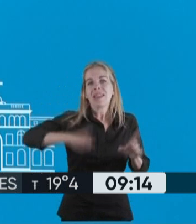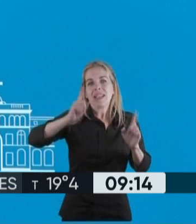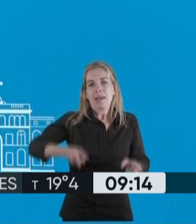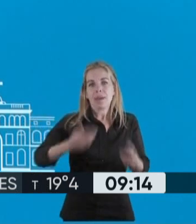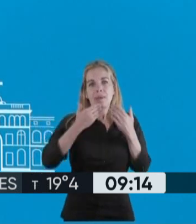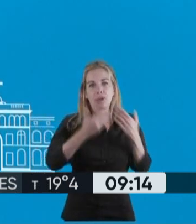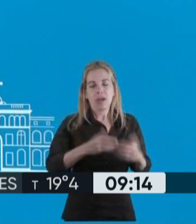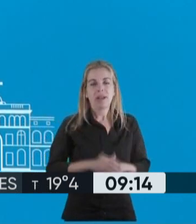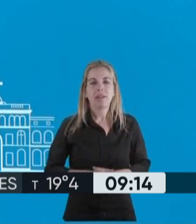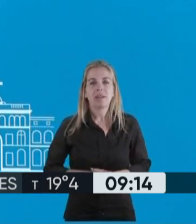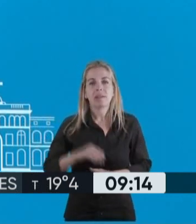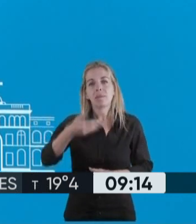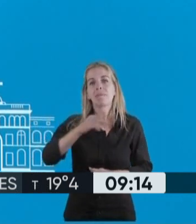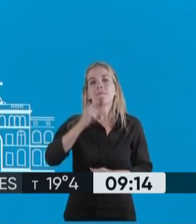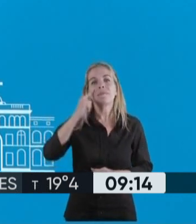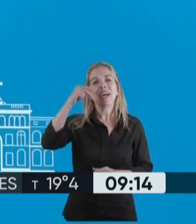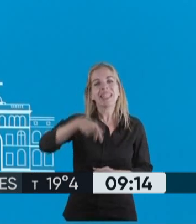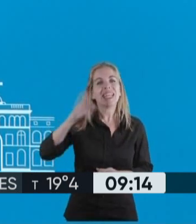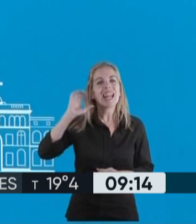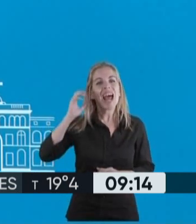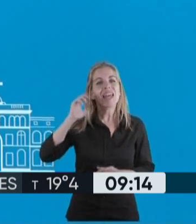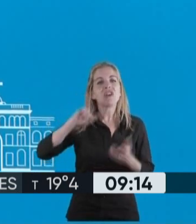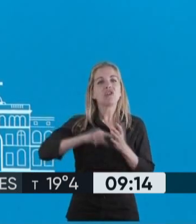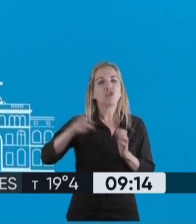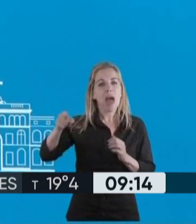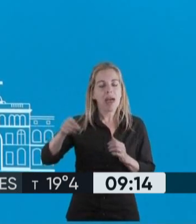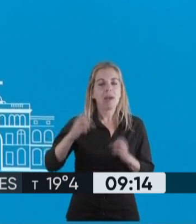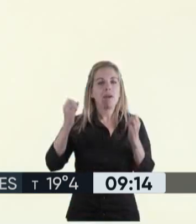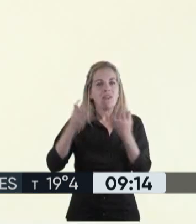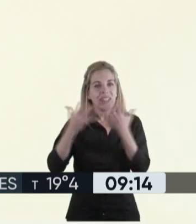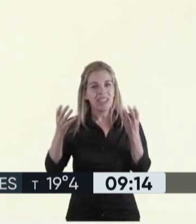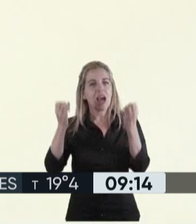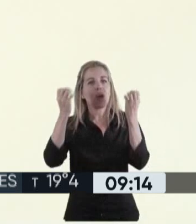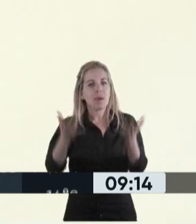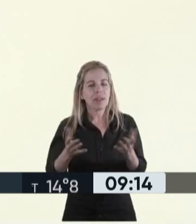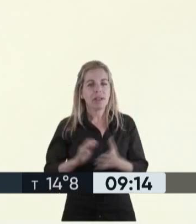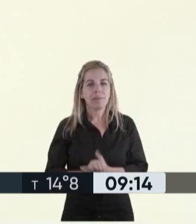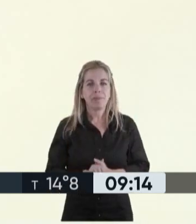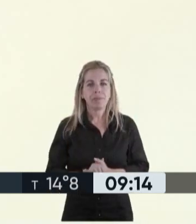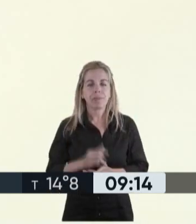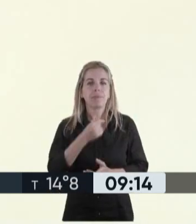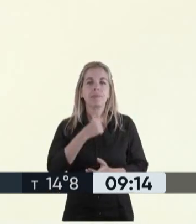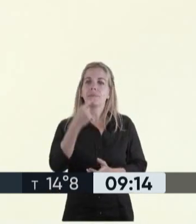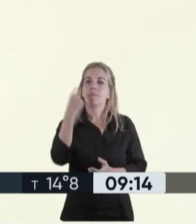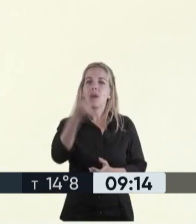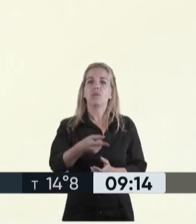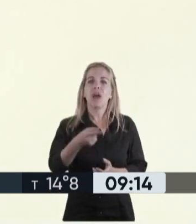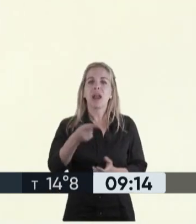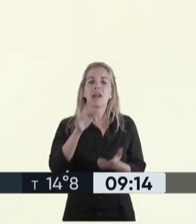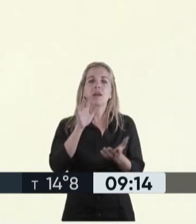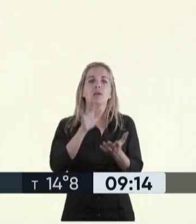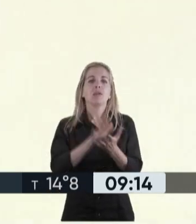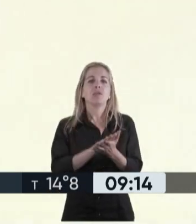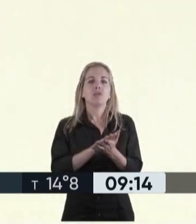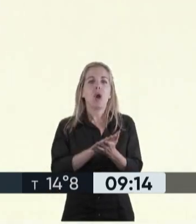Estela. Martín Fernández, de Radio Ciudad. Hola, Martín, buen día. ¿Qué tal, portavoz? Buen día. Quería preguntarle acerca de la medida